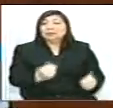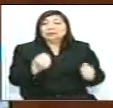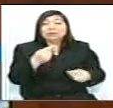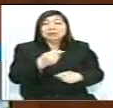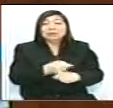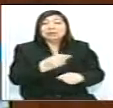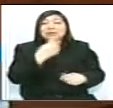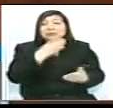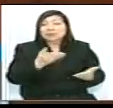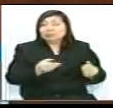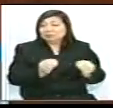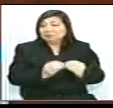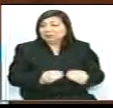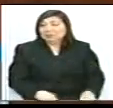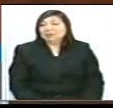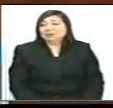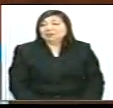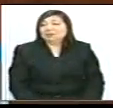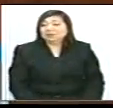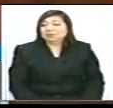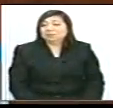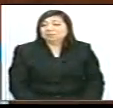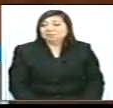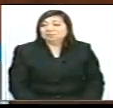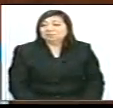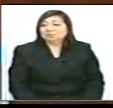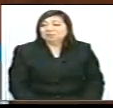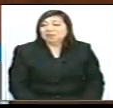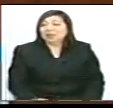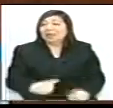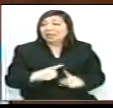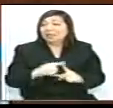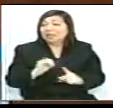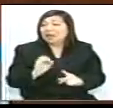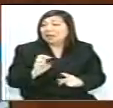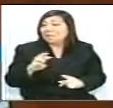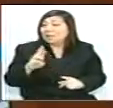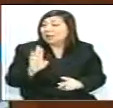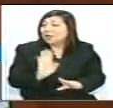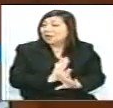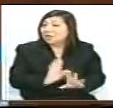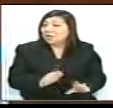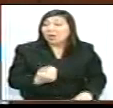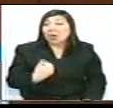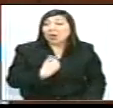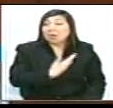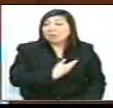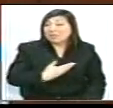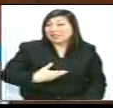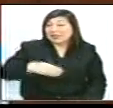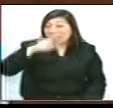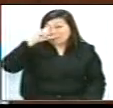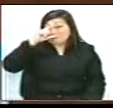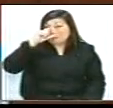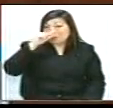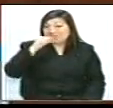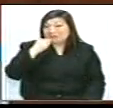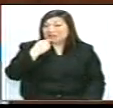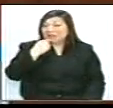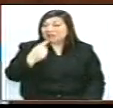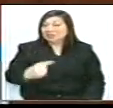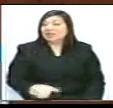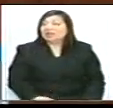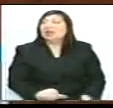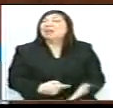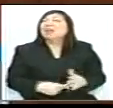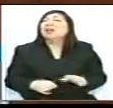el país. Complotó contra el país, tía María no va. Ahora el presidente Vizcarra, fiel a su estilo, ¿qué